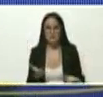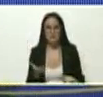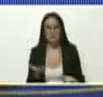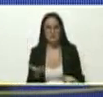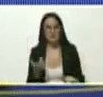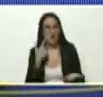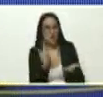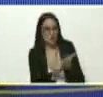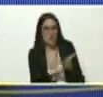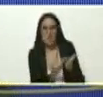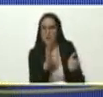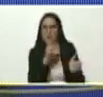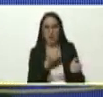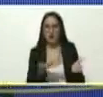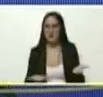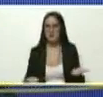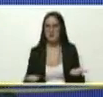injustificadas,